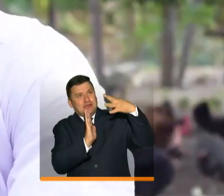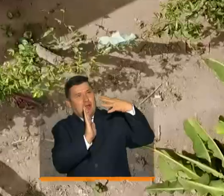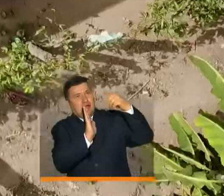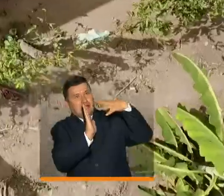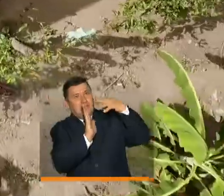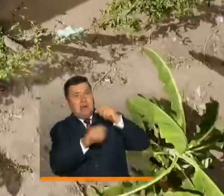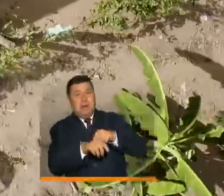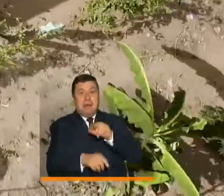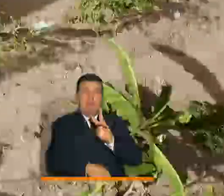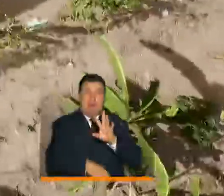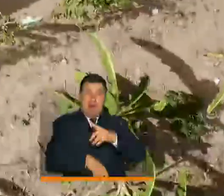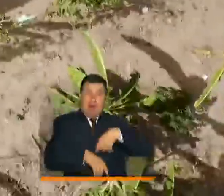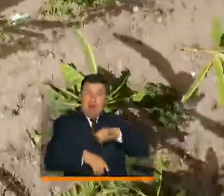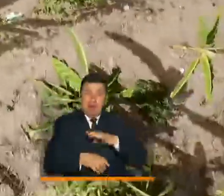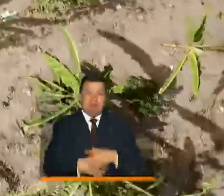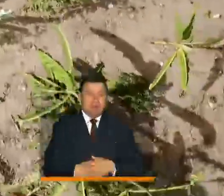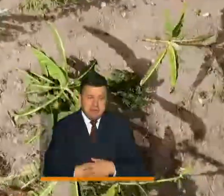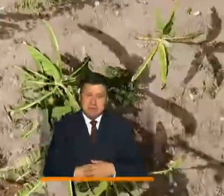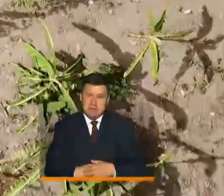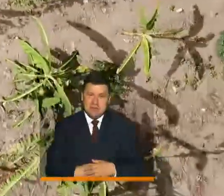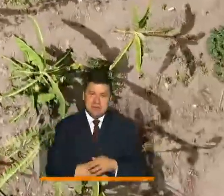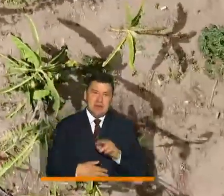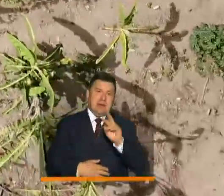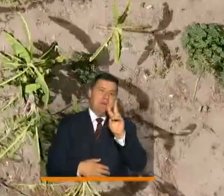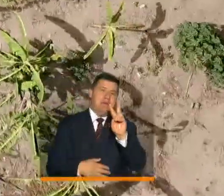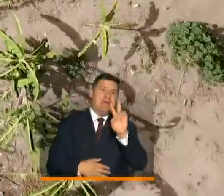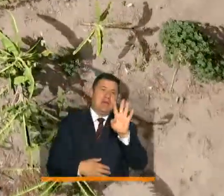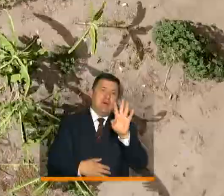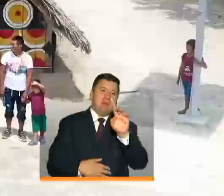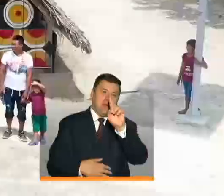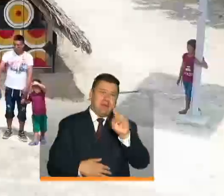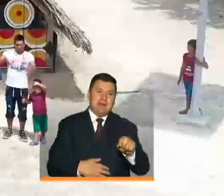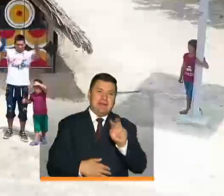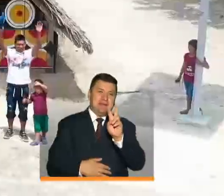las 24 horas del día. Tenemos luz 24/7.